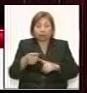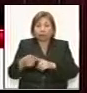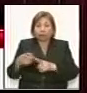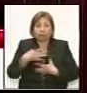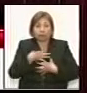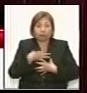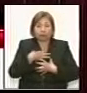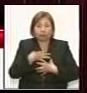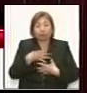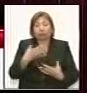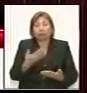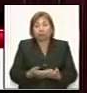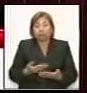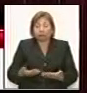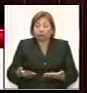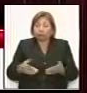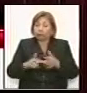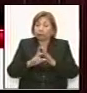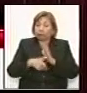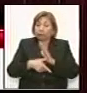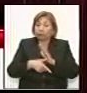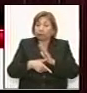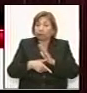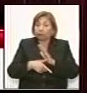protesta. Eso luego